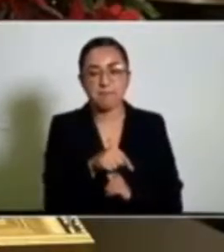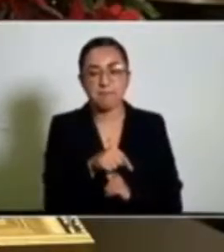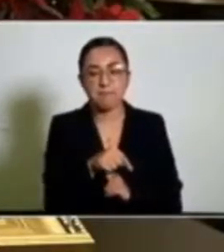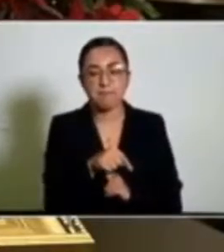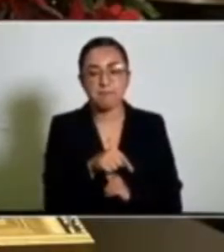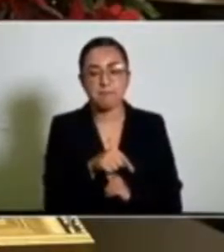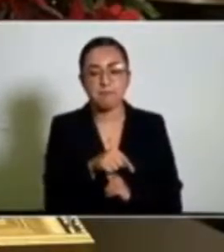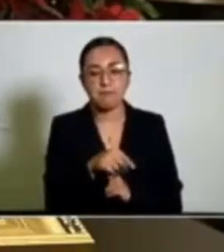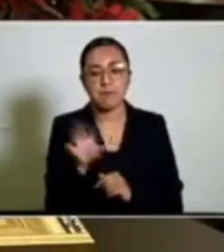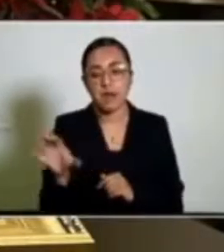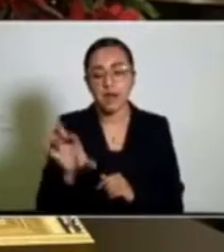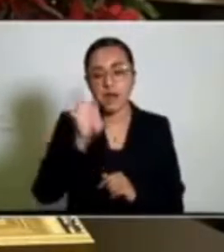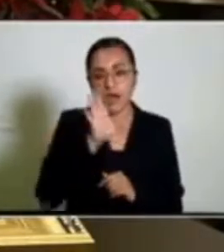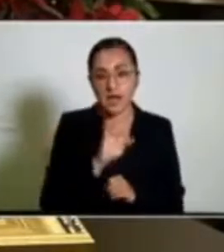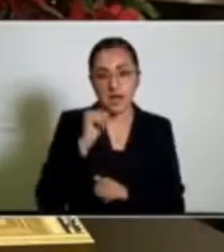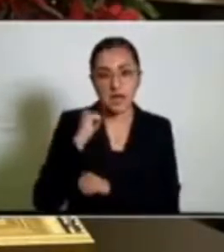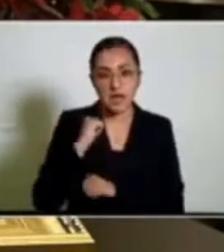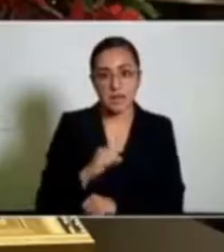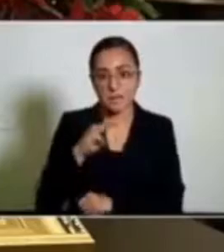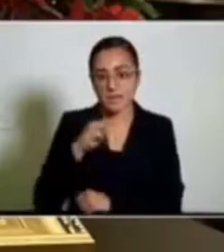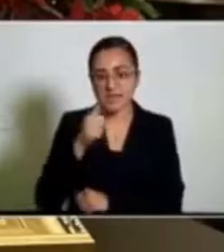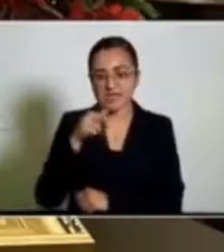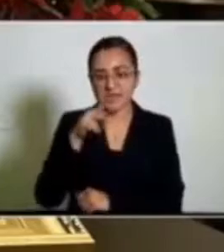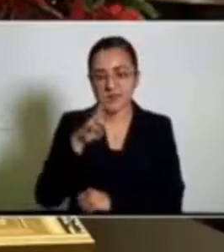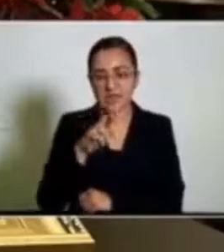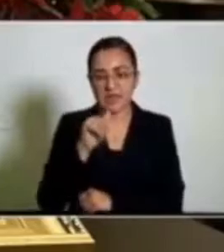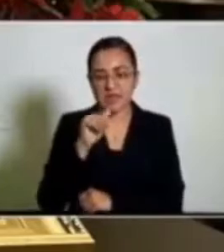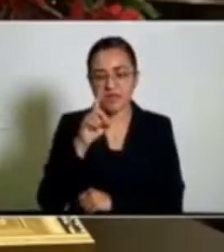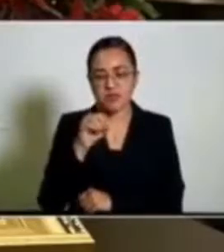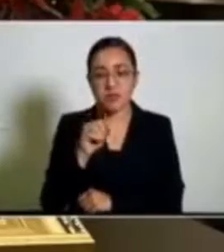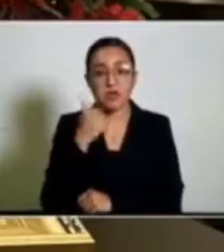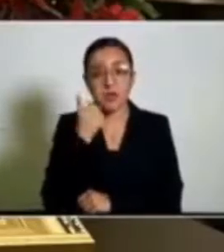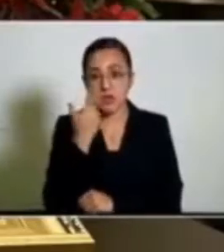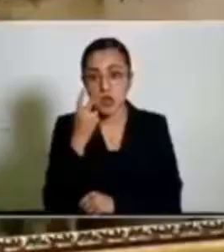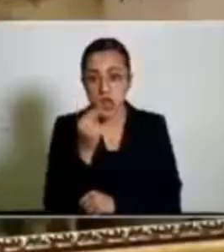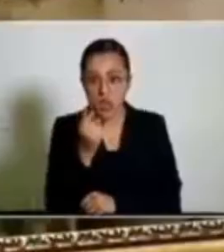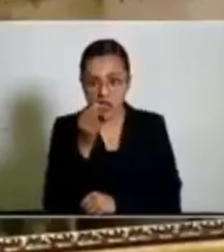por la designación, podrá impugnar.